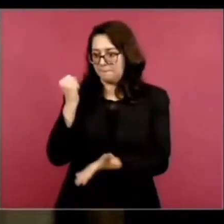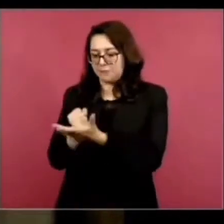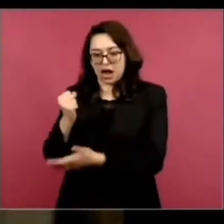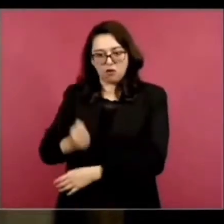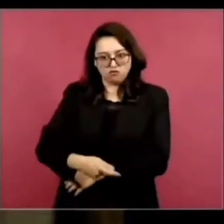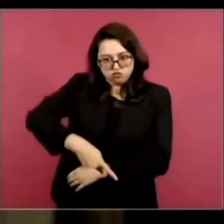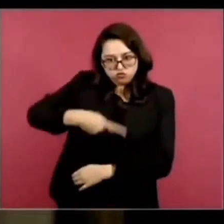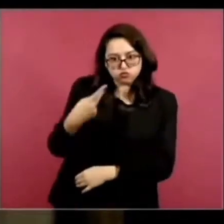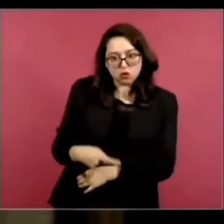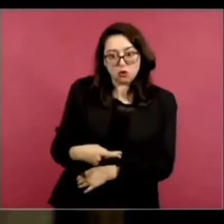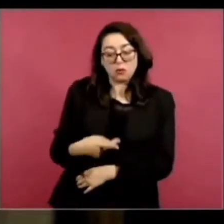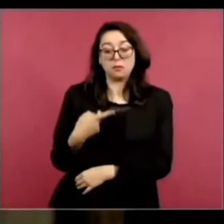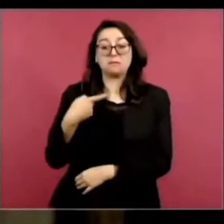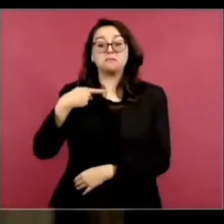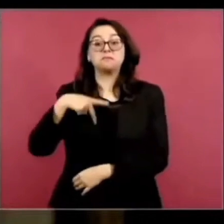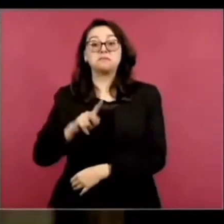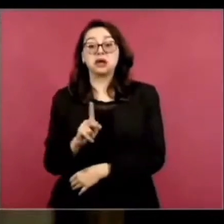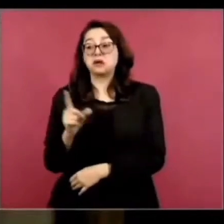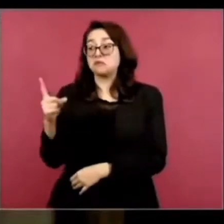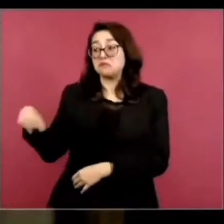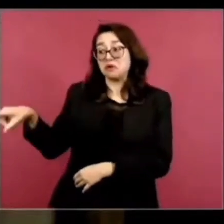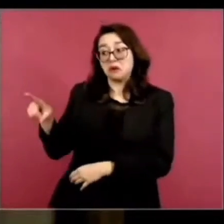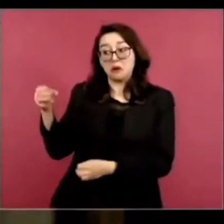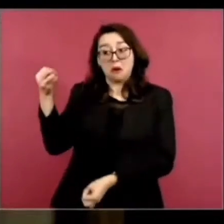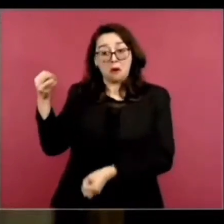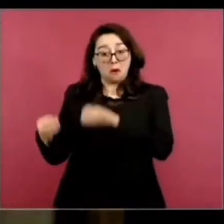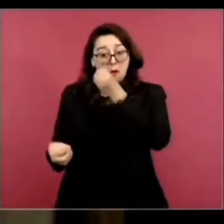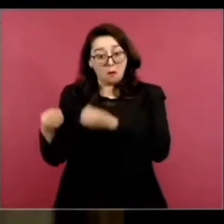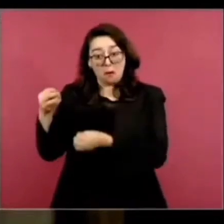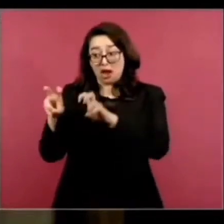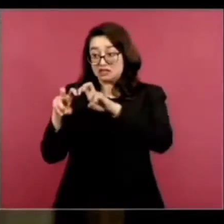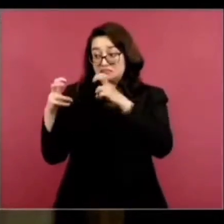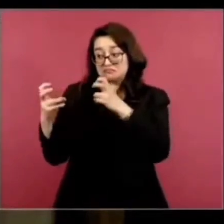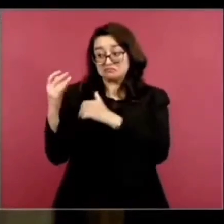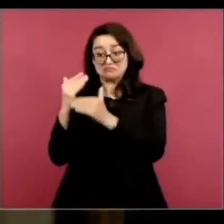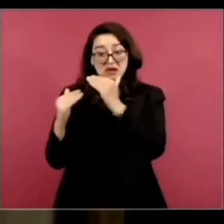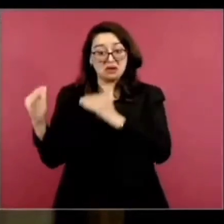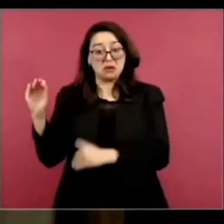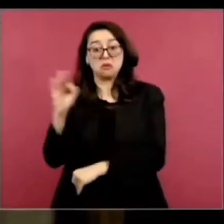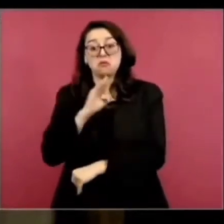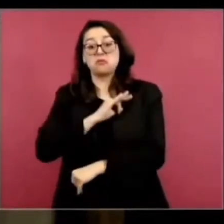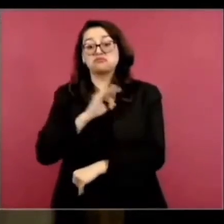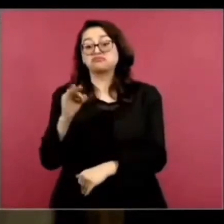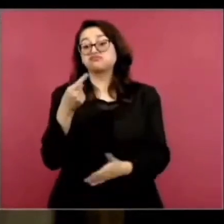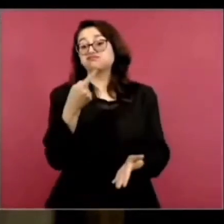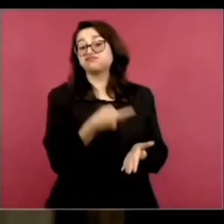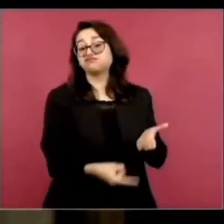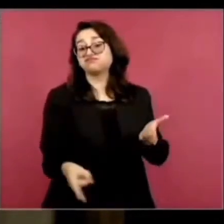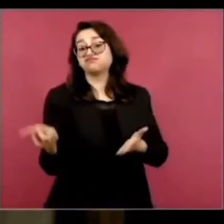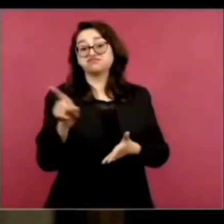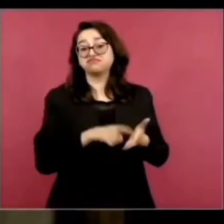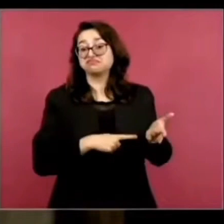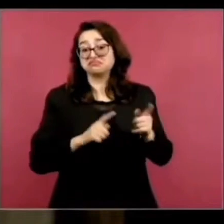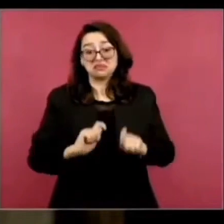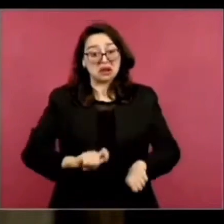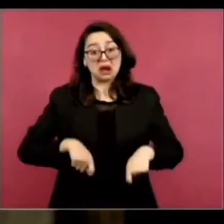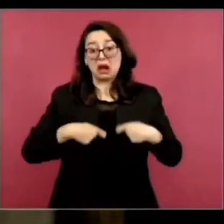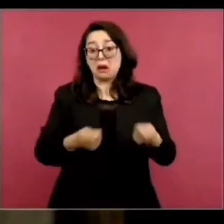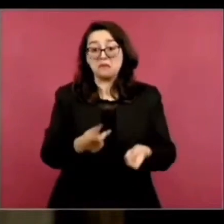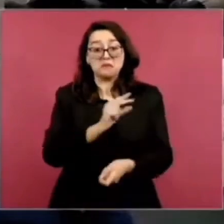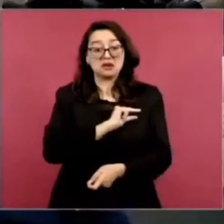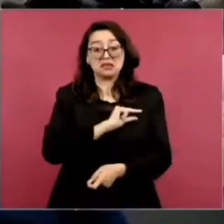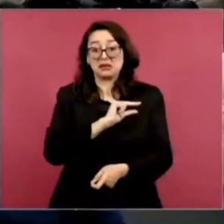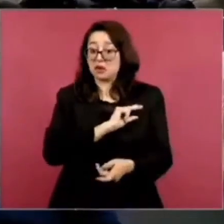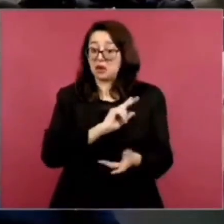Si no, a través de cómo están los jueces, magistrados, puede esto avanzar, o No.